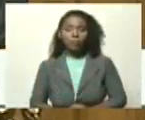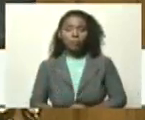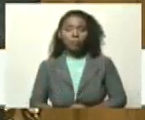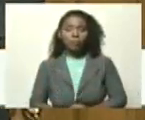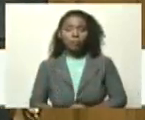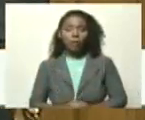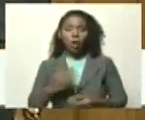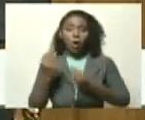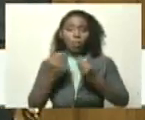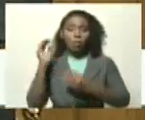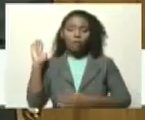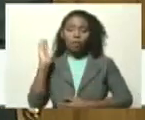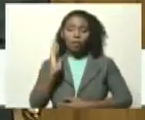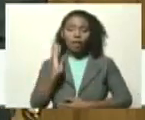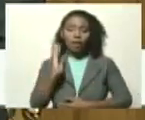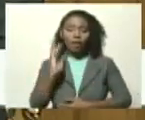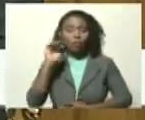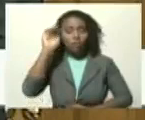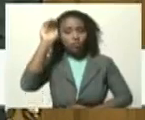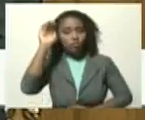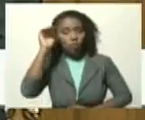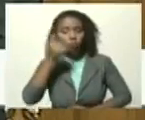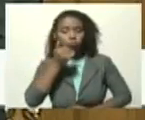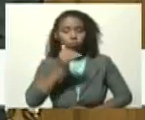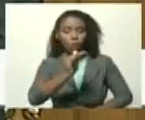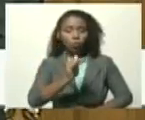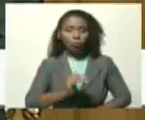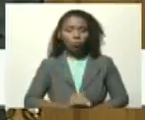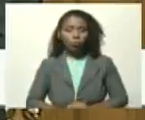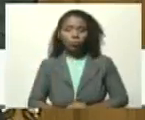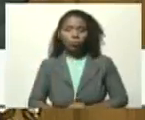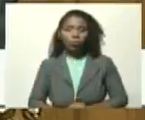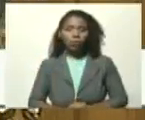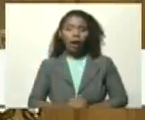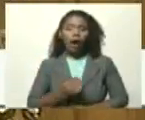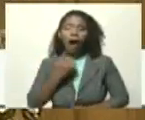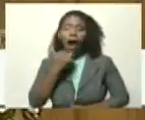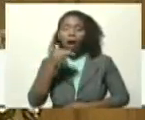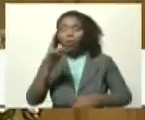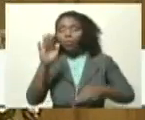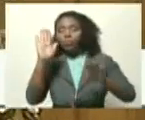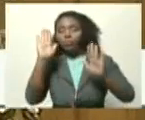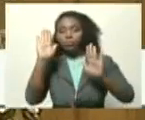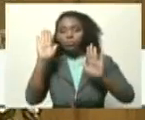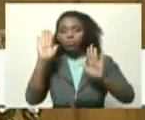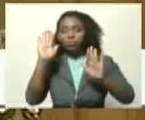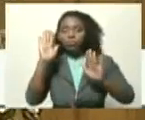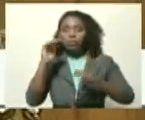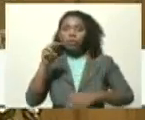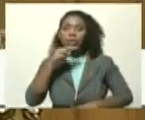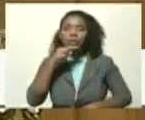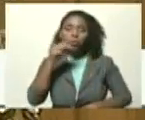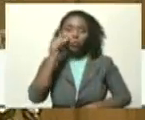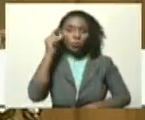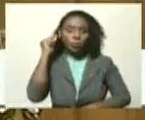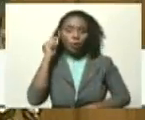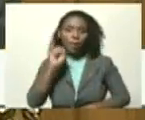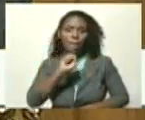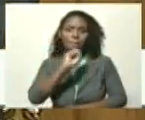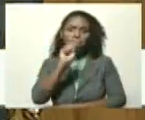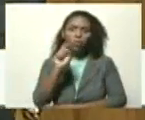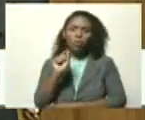venir de las décadas siguientes, alguna vez algún nieto o alguna nieta les preguntará